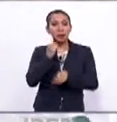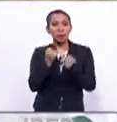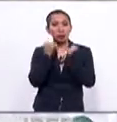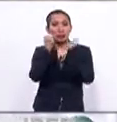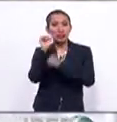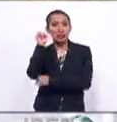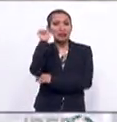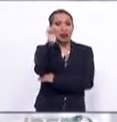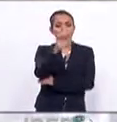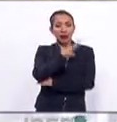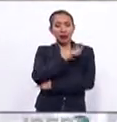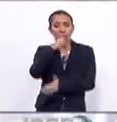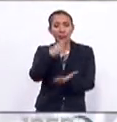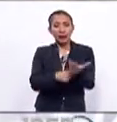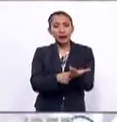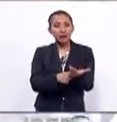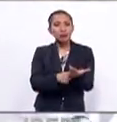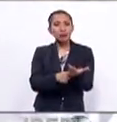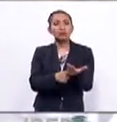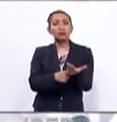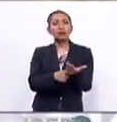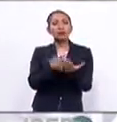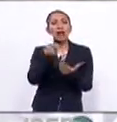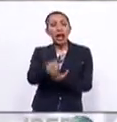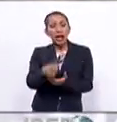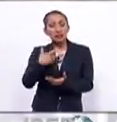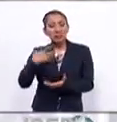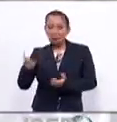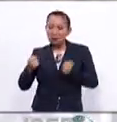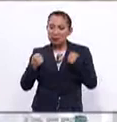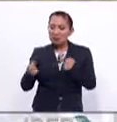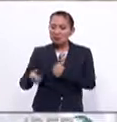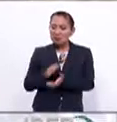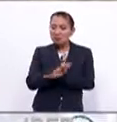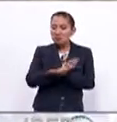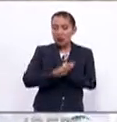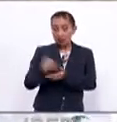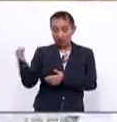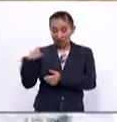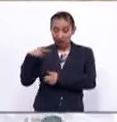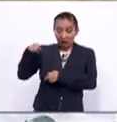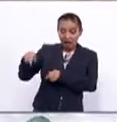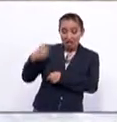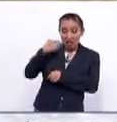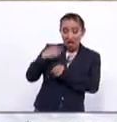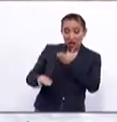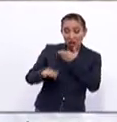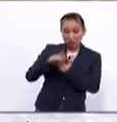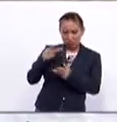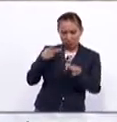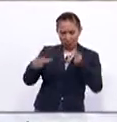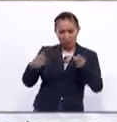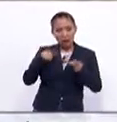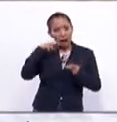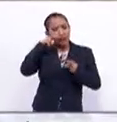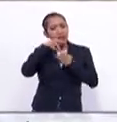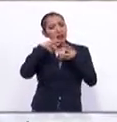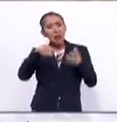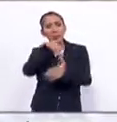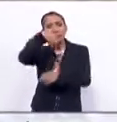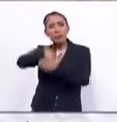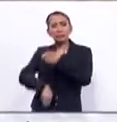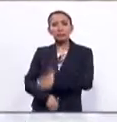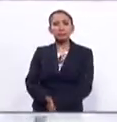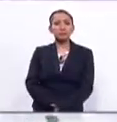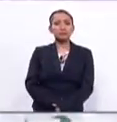poder sindical que tenemos, que es demoledor. Si nos buscan por ahí, prepárense para una gran